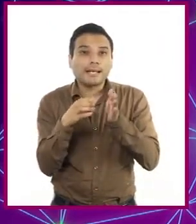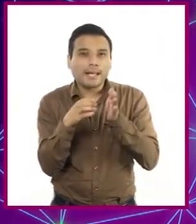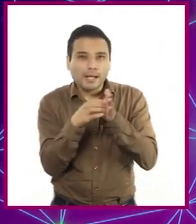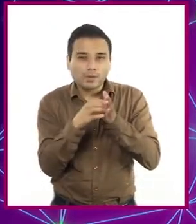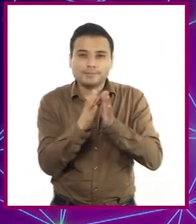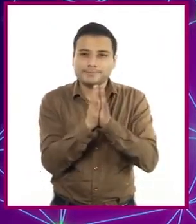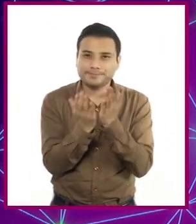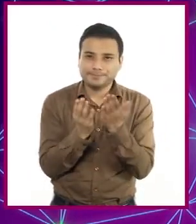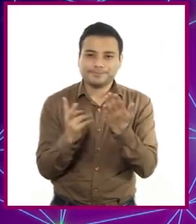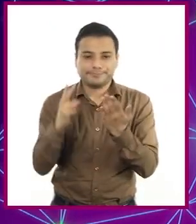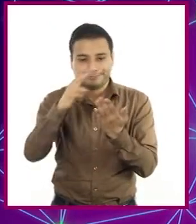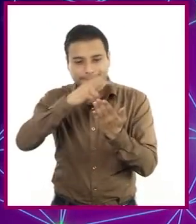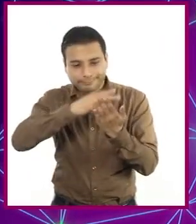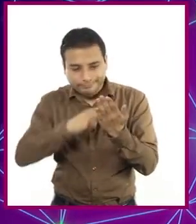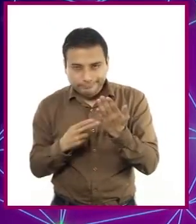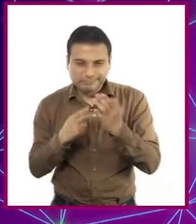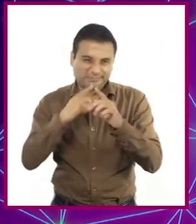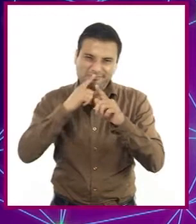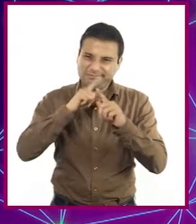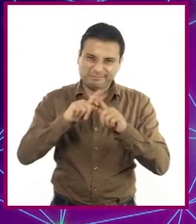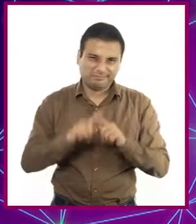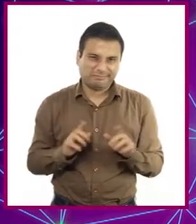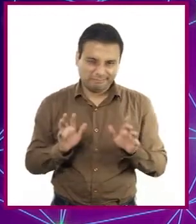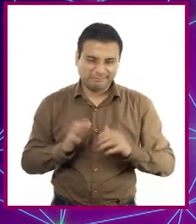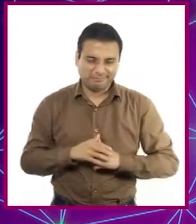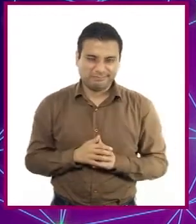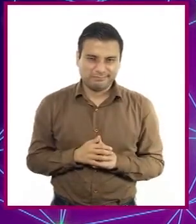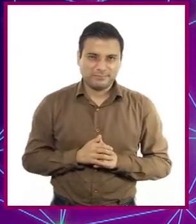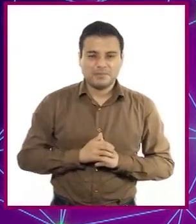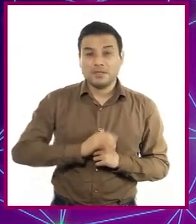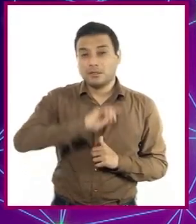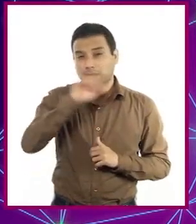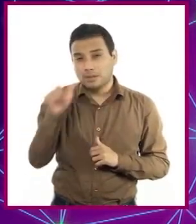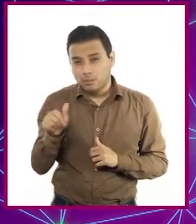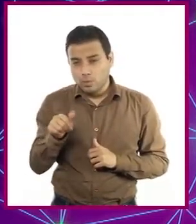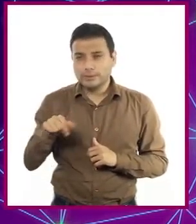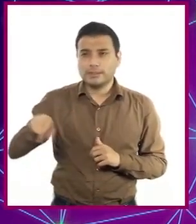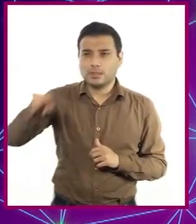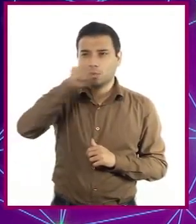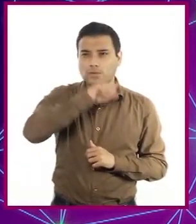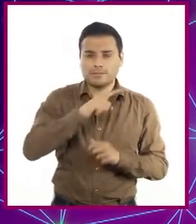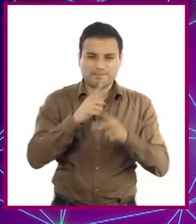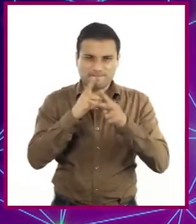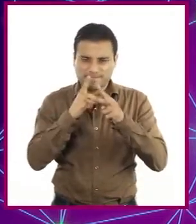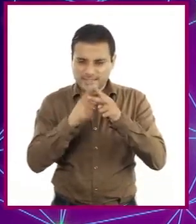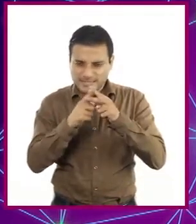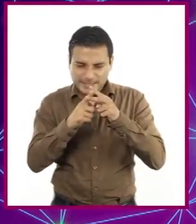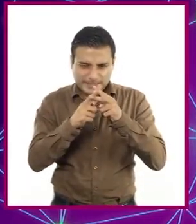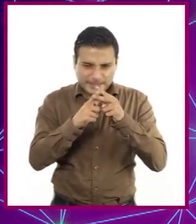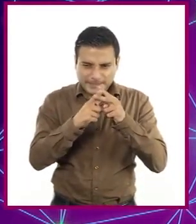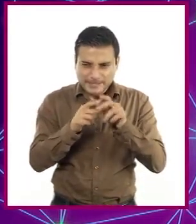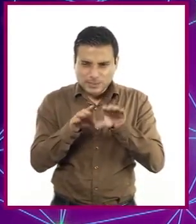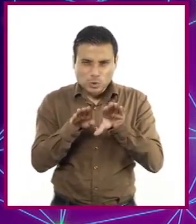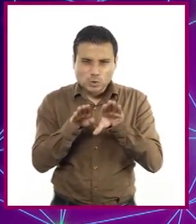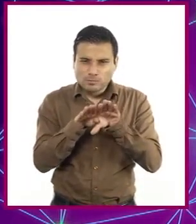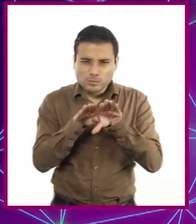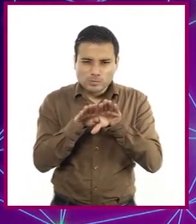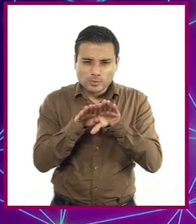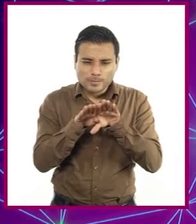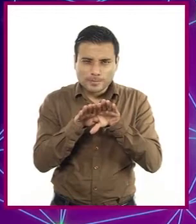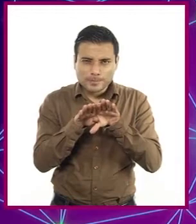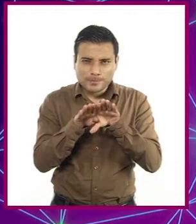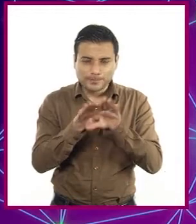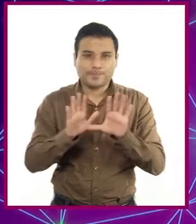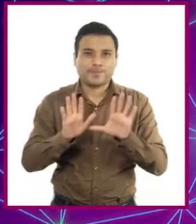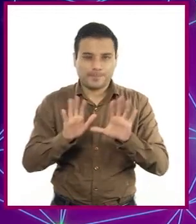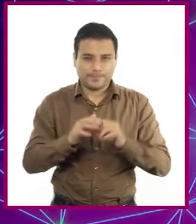calado o recortado de varias formas. Echaron mano de sus conocimientos sobre matemáticas para calcular tanto la inversión